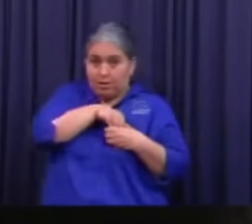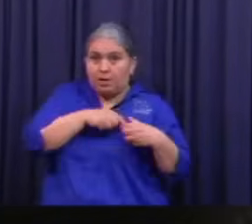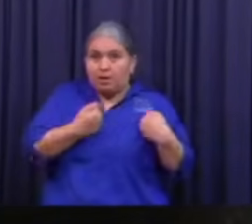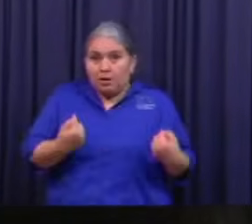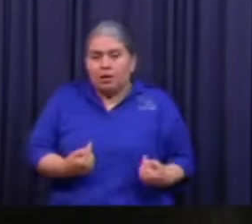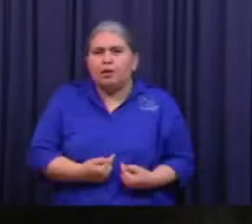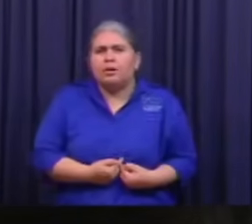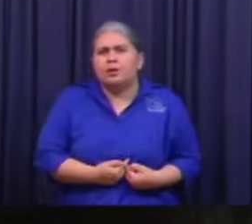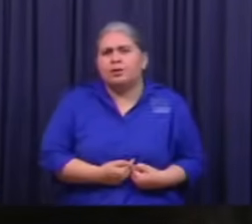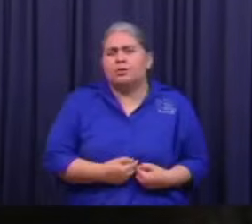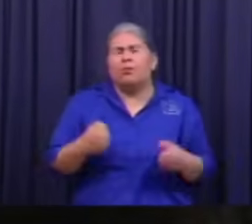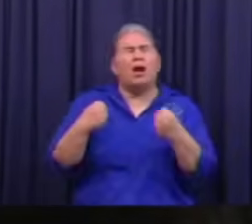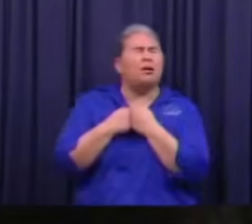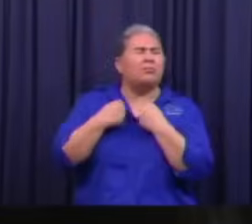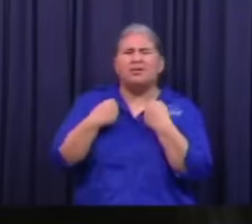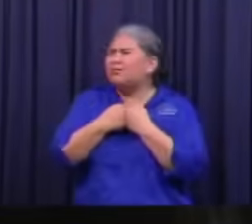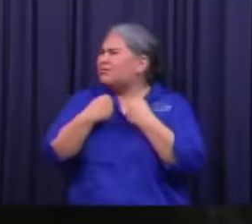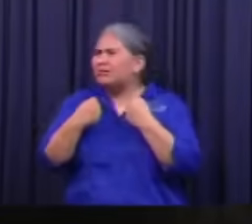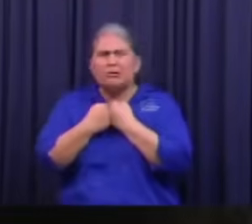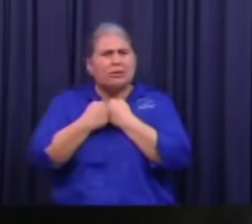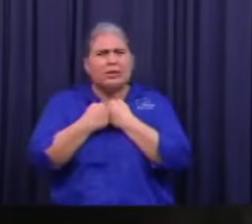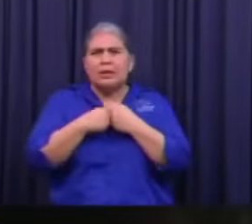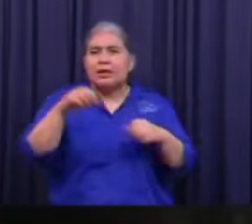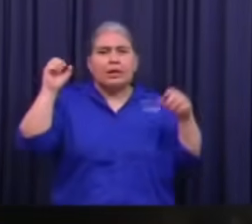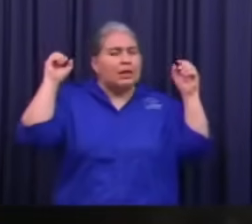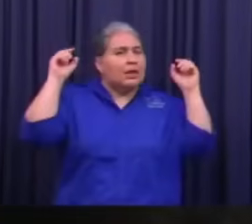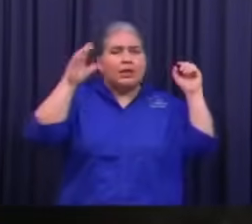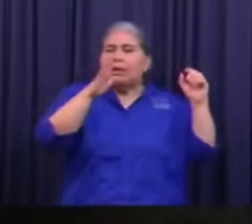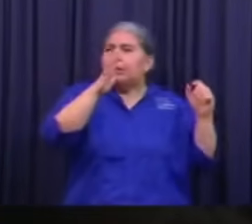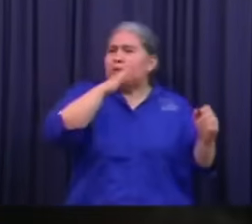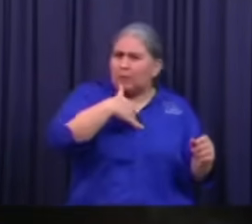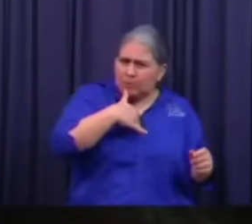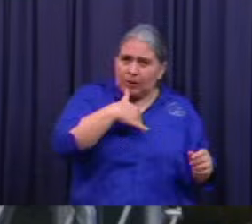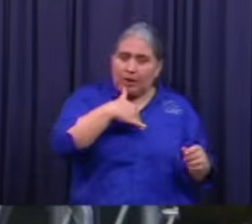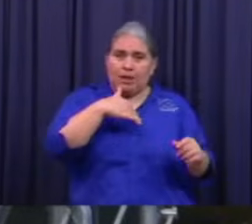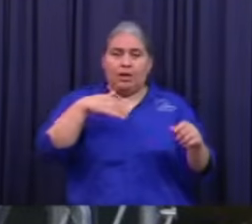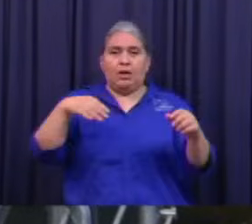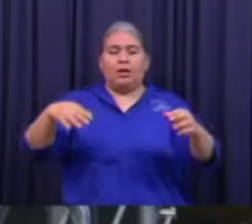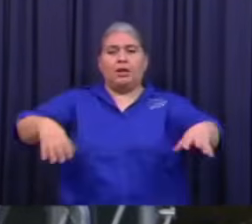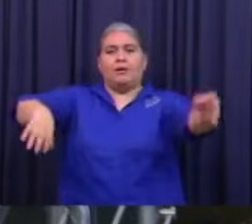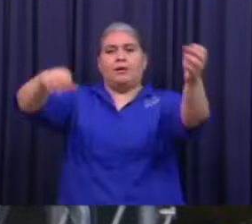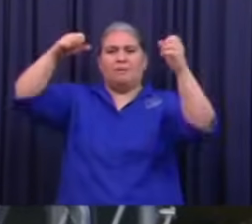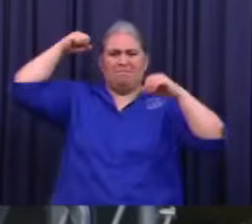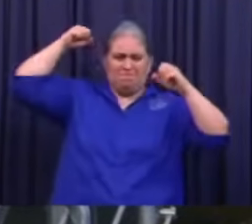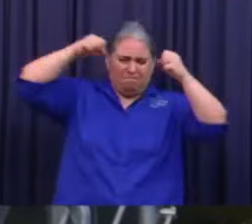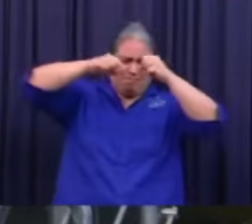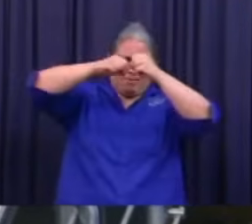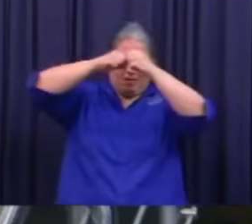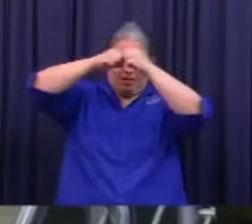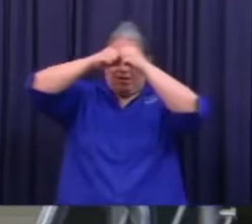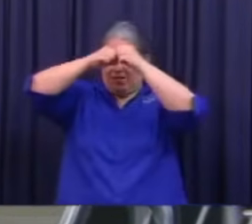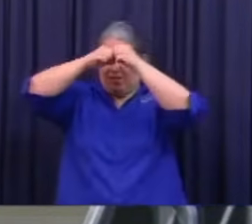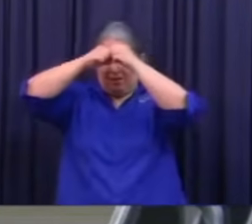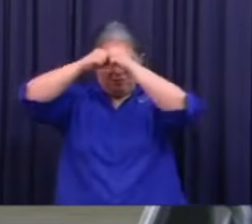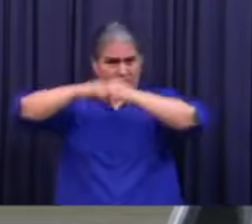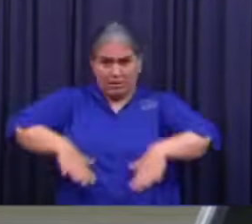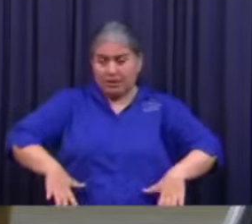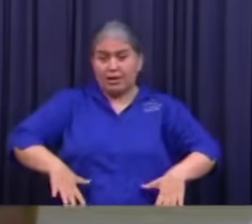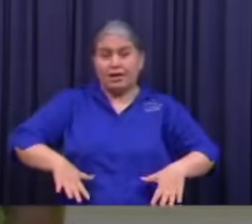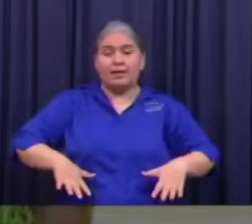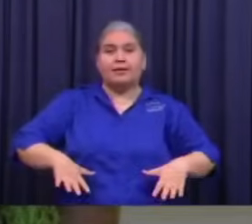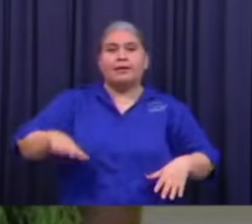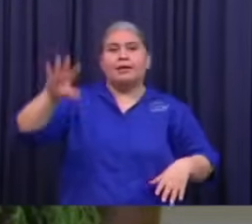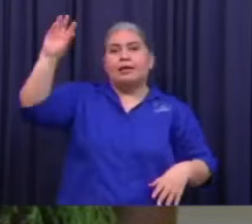derrotar y la gracia a mí se me activó En el bautismo en agua Pero el bautismo en agua lo que